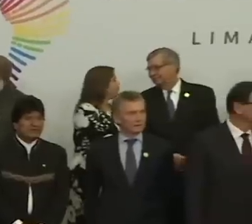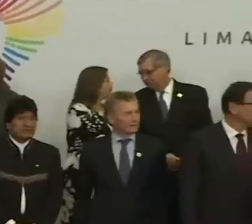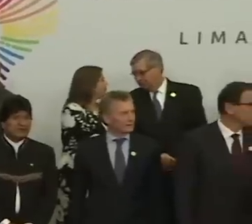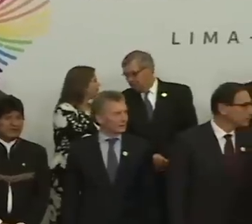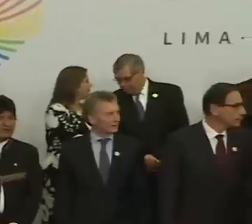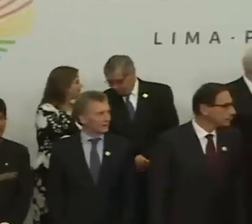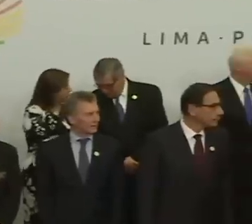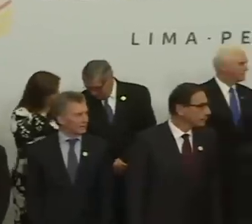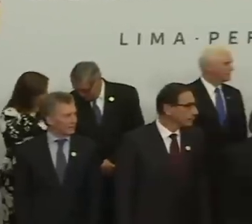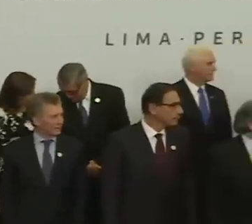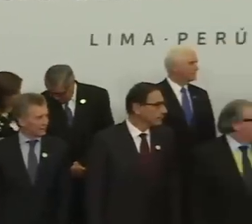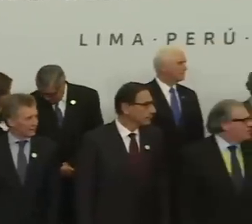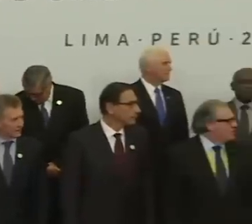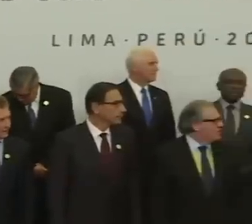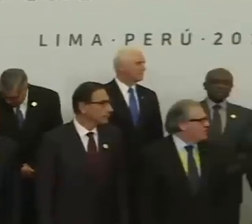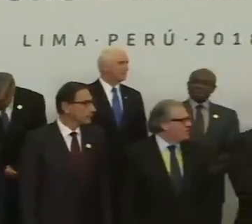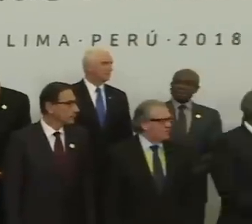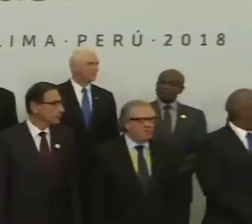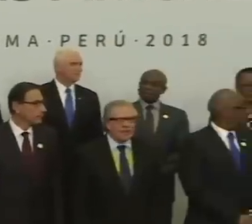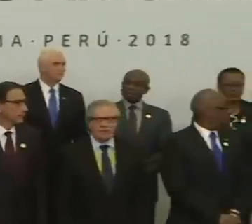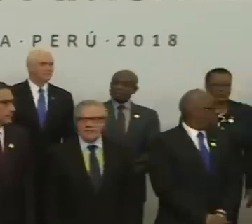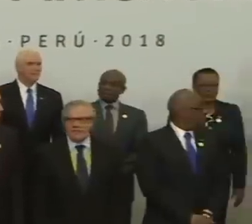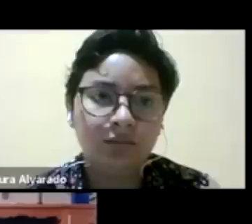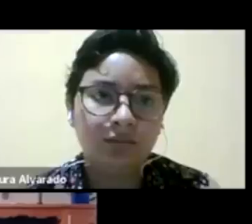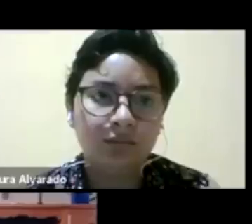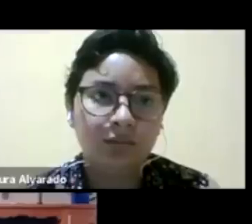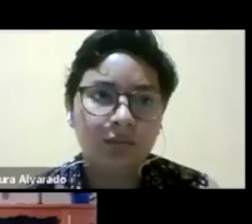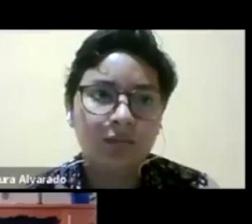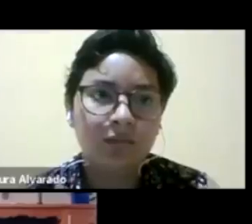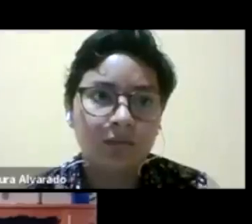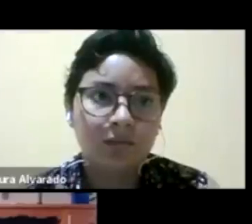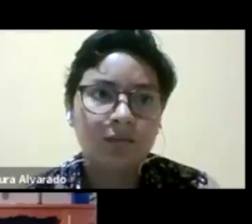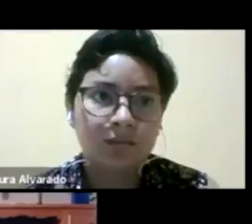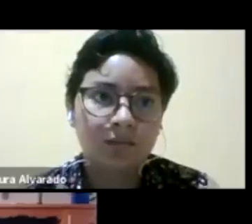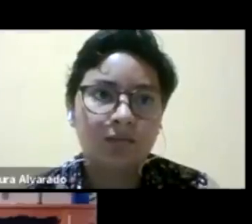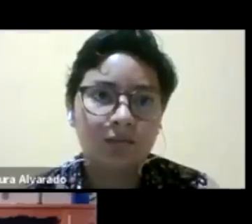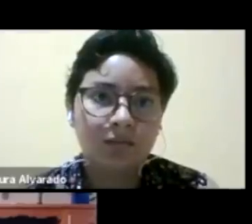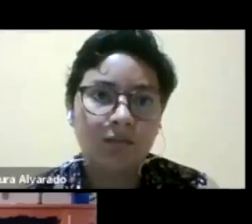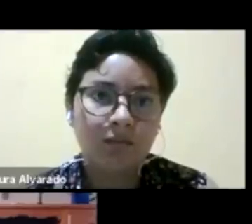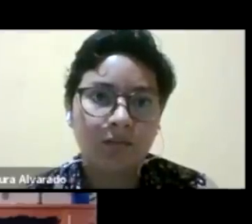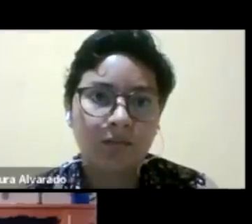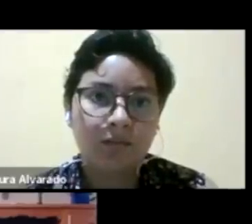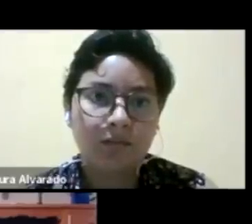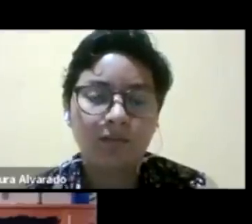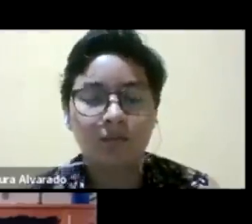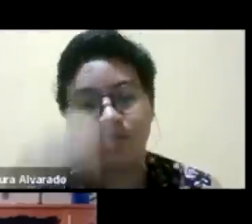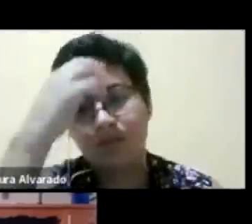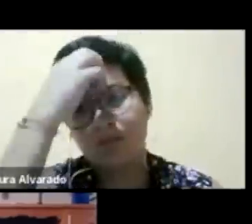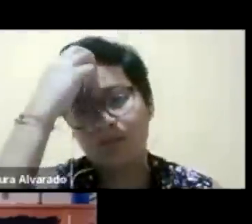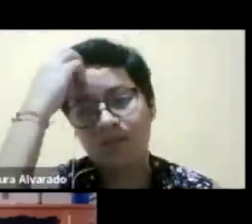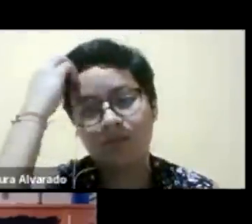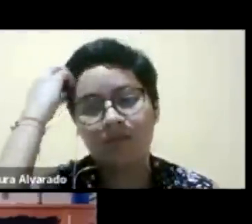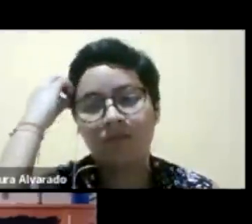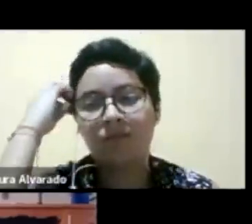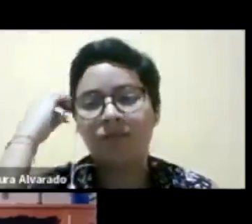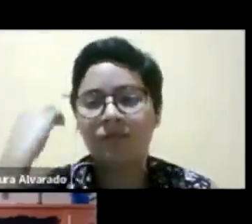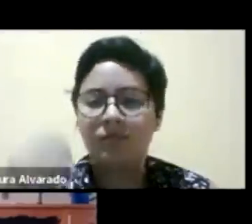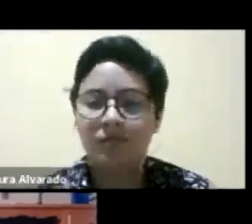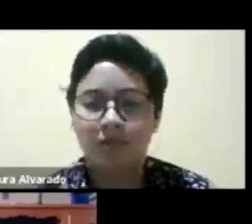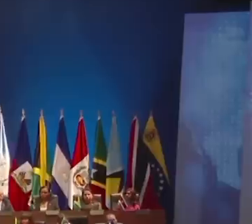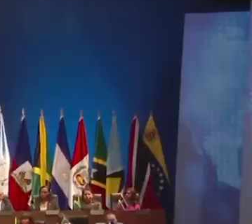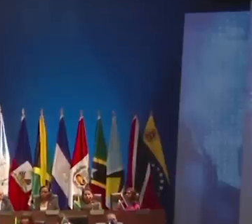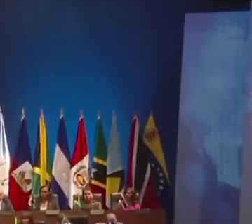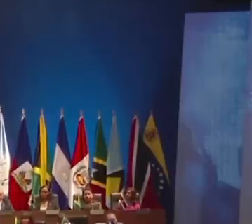la próxima semana en Los Ángeles, California. La UNAB y otra organización de la sociedad civil nicaragüense participarán